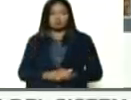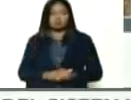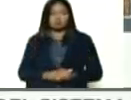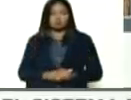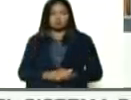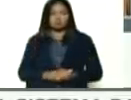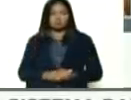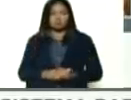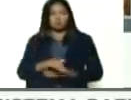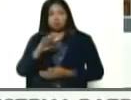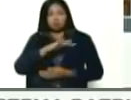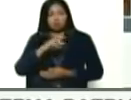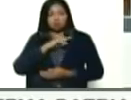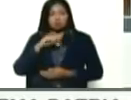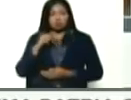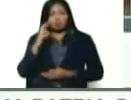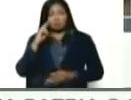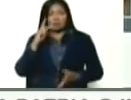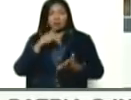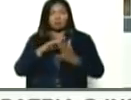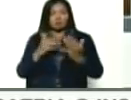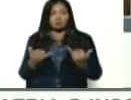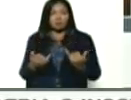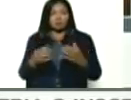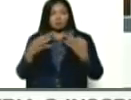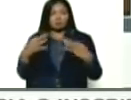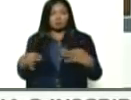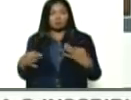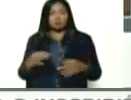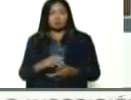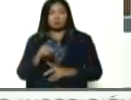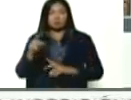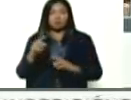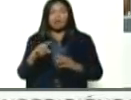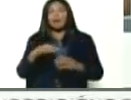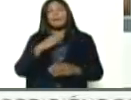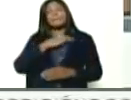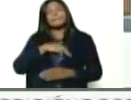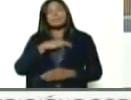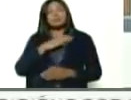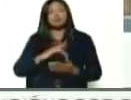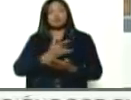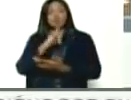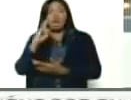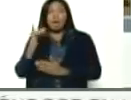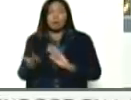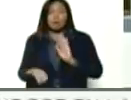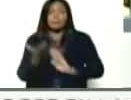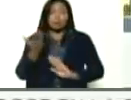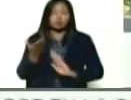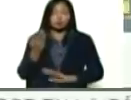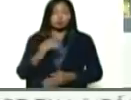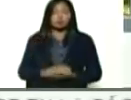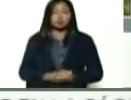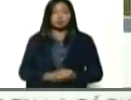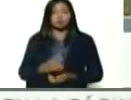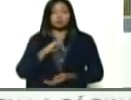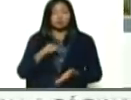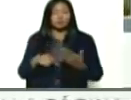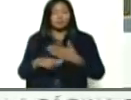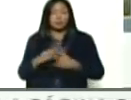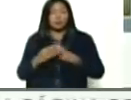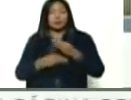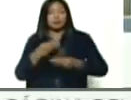de dónde venimos la naturaleza por eso la misión árbol es tan importante y tenemos que darle